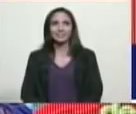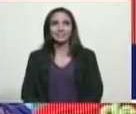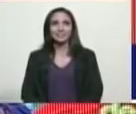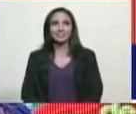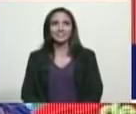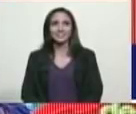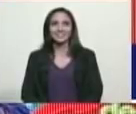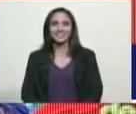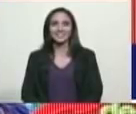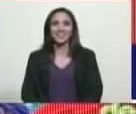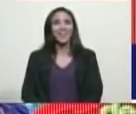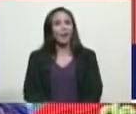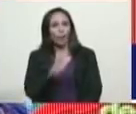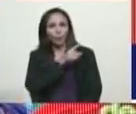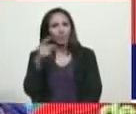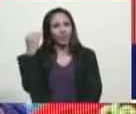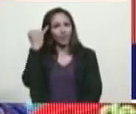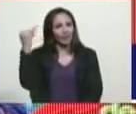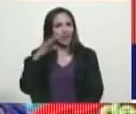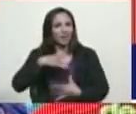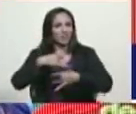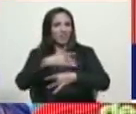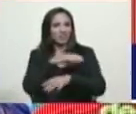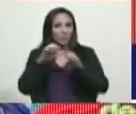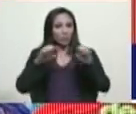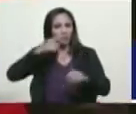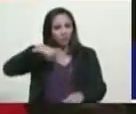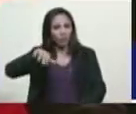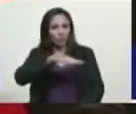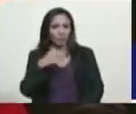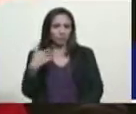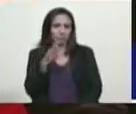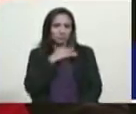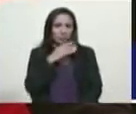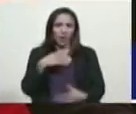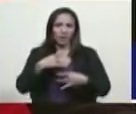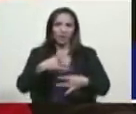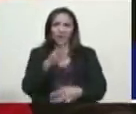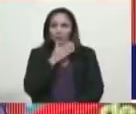¿Ustedes creen que a la oligarquía le interesa la educación del pueblo?